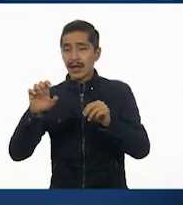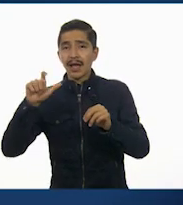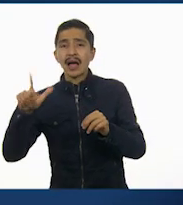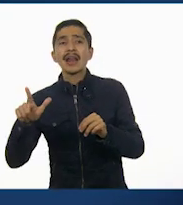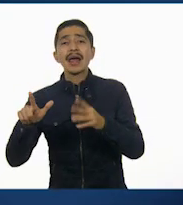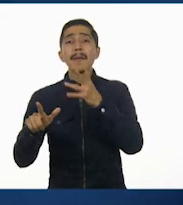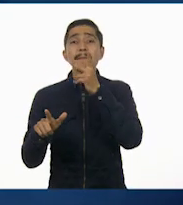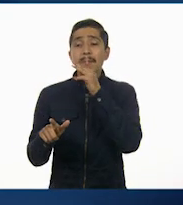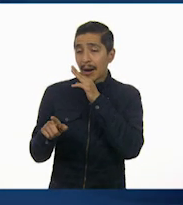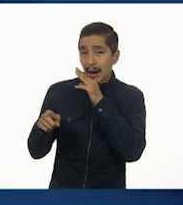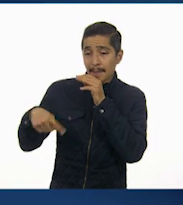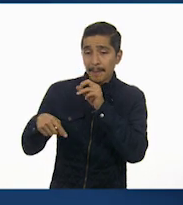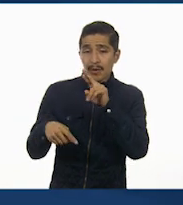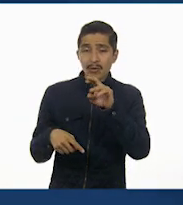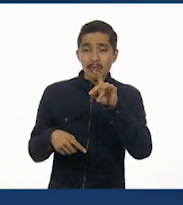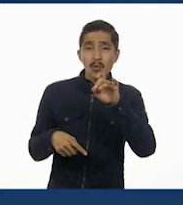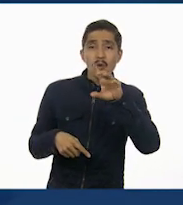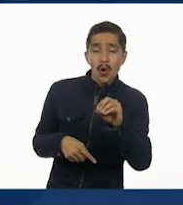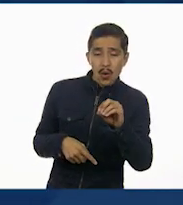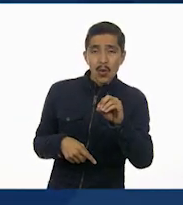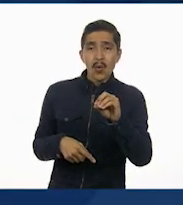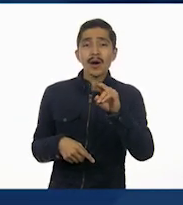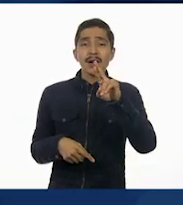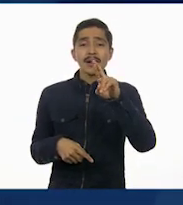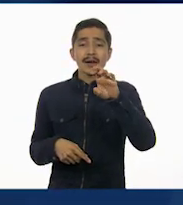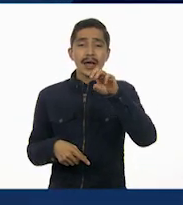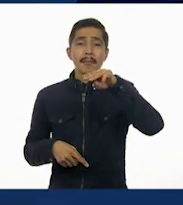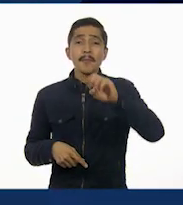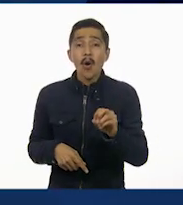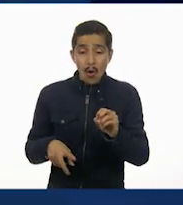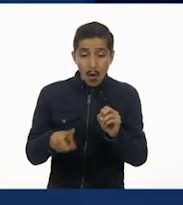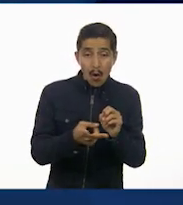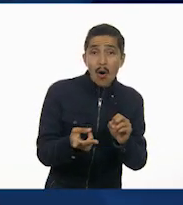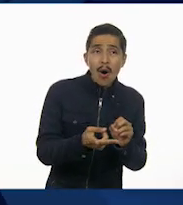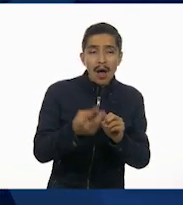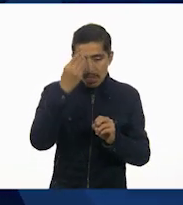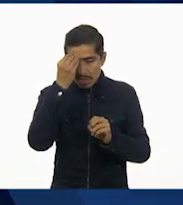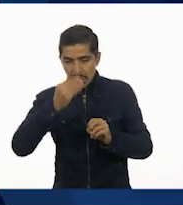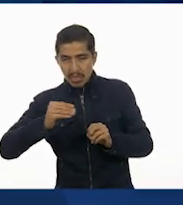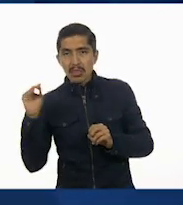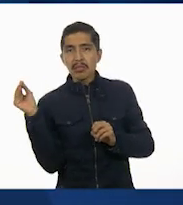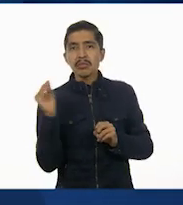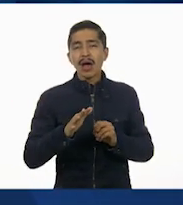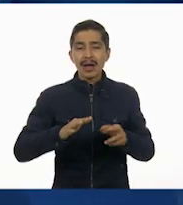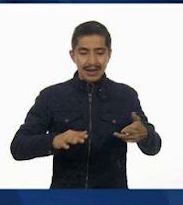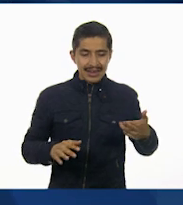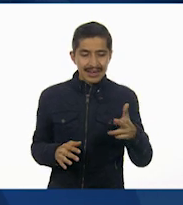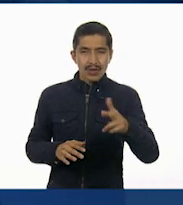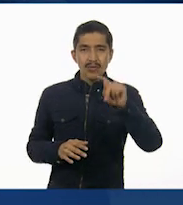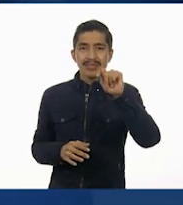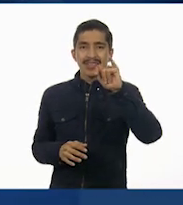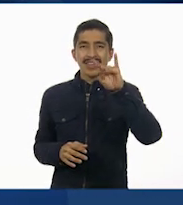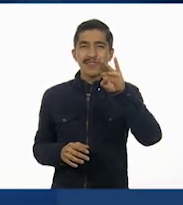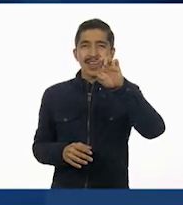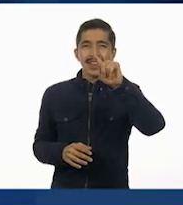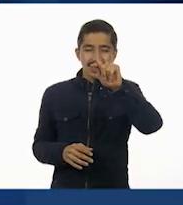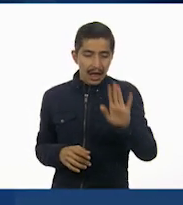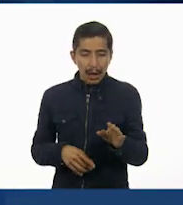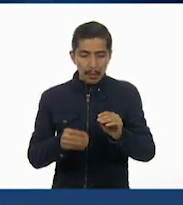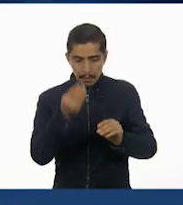de Rómulo y Remo. Rómulo y Remo fueron abandonados a las orillas del río Tíber.